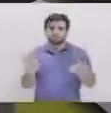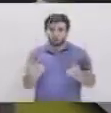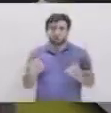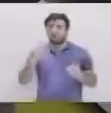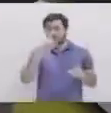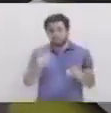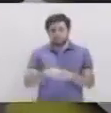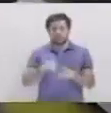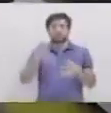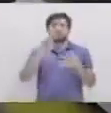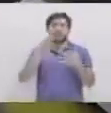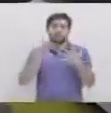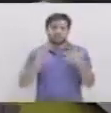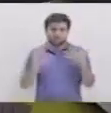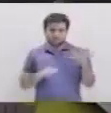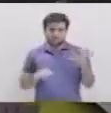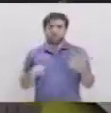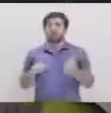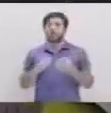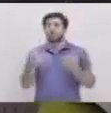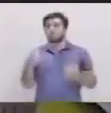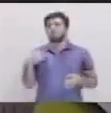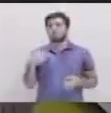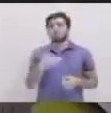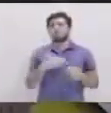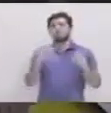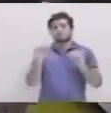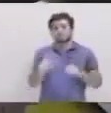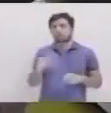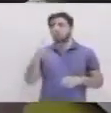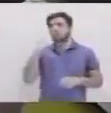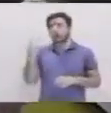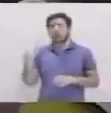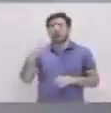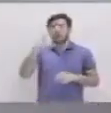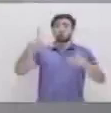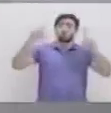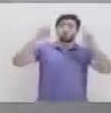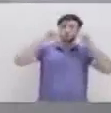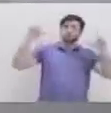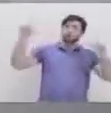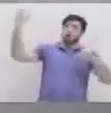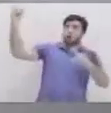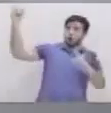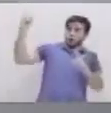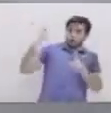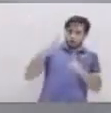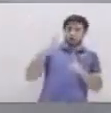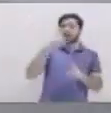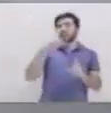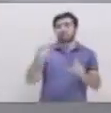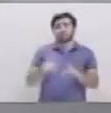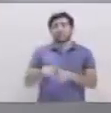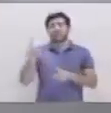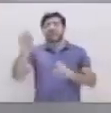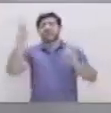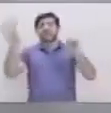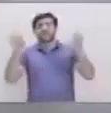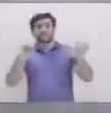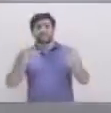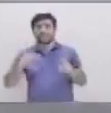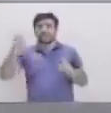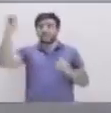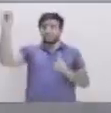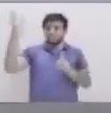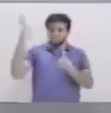diferentes distancias y diferentes materiales. Y esto nosotros lo podemos identificar con el Sol y las estrellas transfiriendo esta